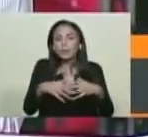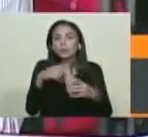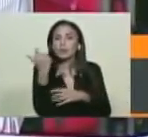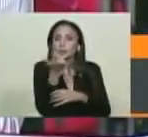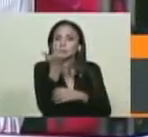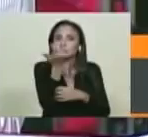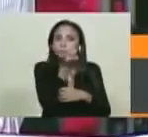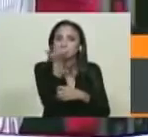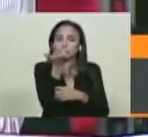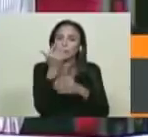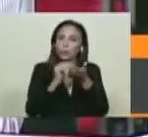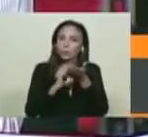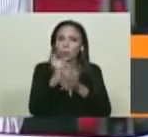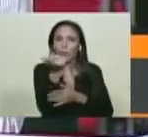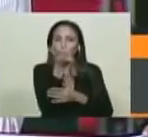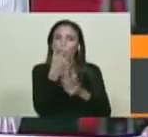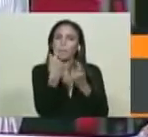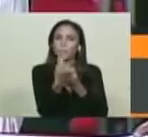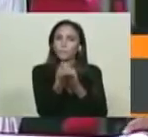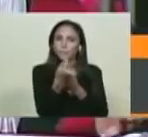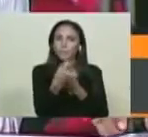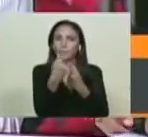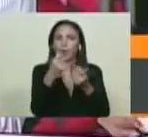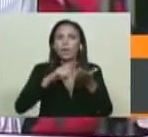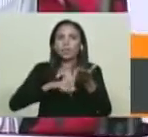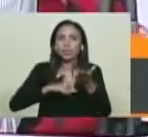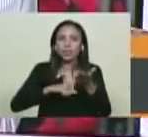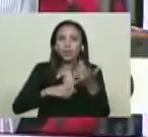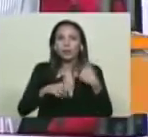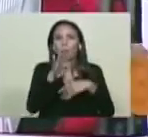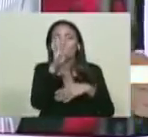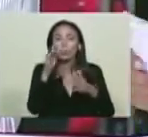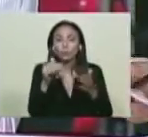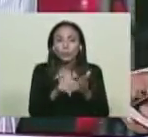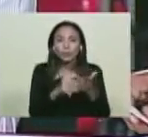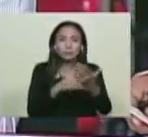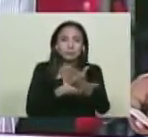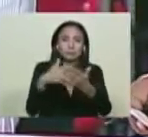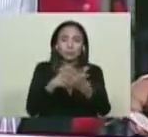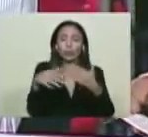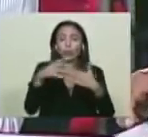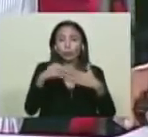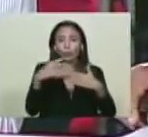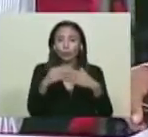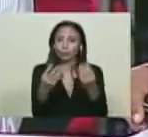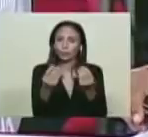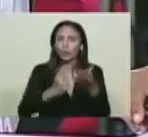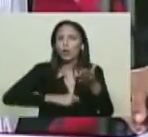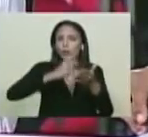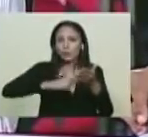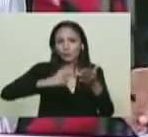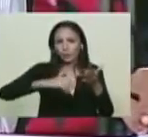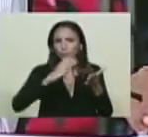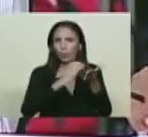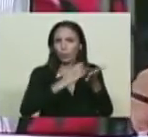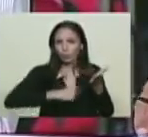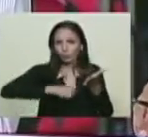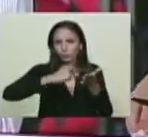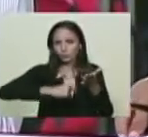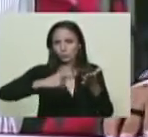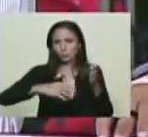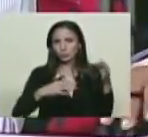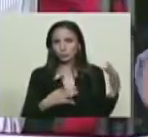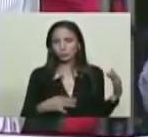buscar un refinanciamiento de la deuda de Citgo por 4.000 millones de dólares y firman un contrato leonino. ¿Por